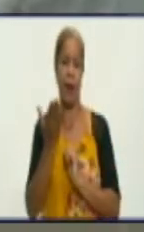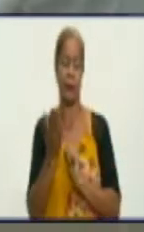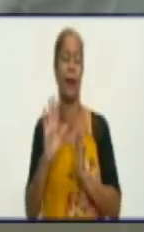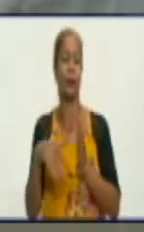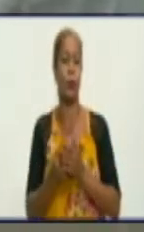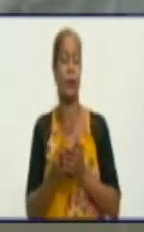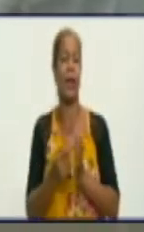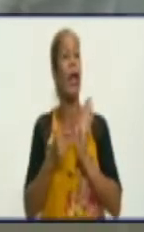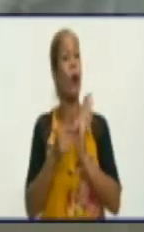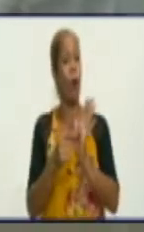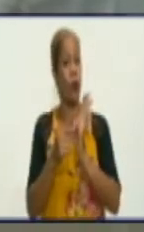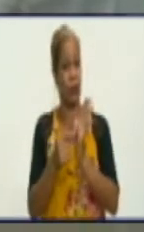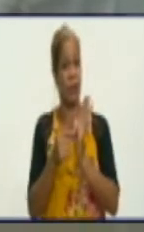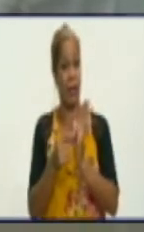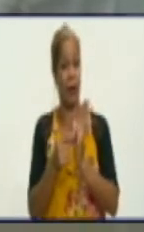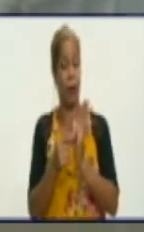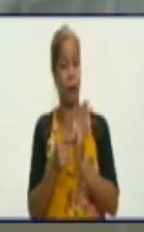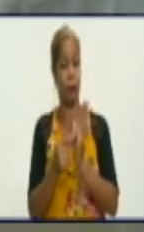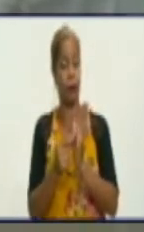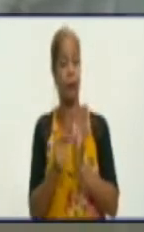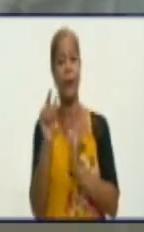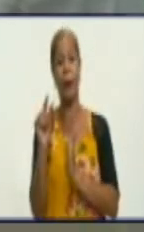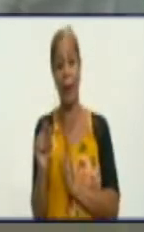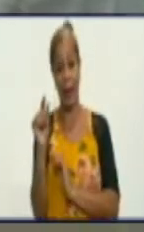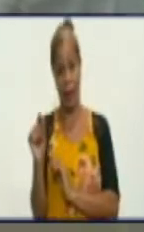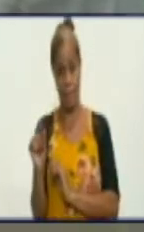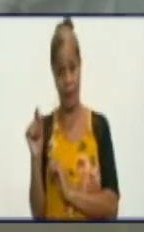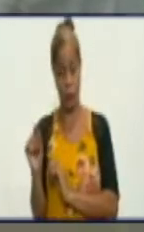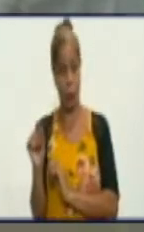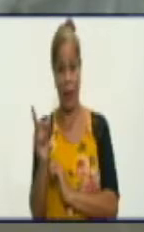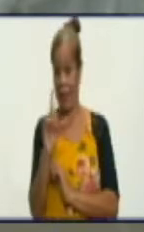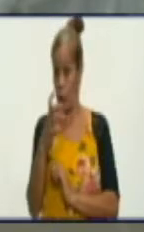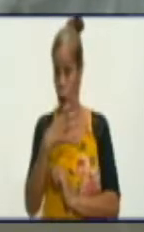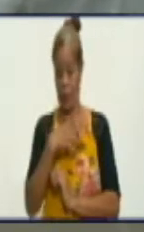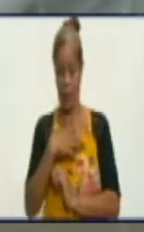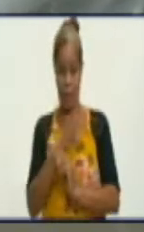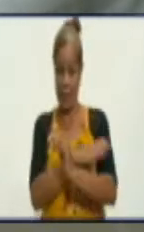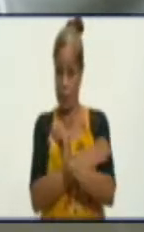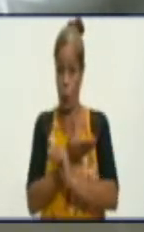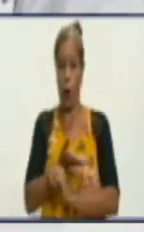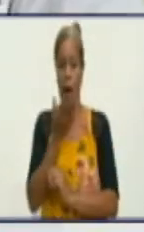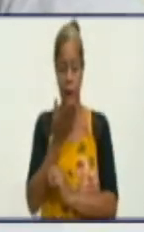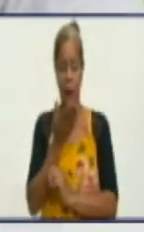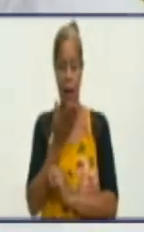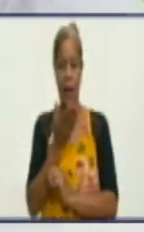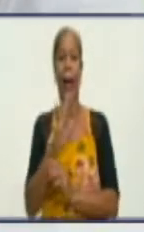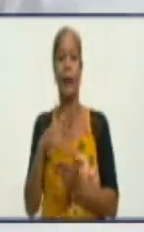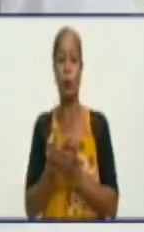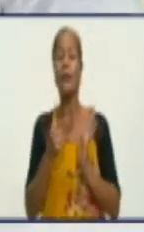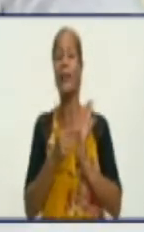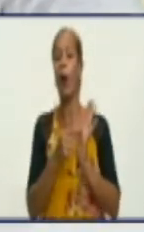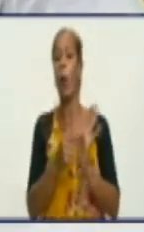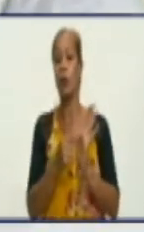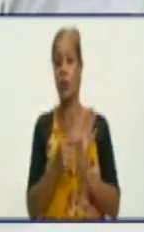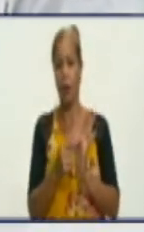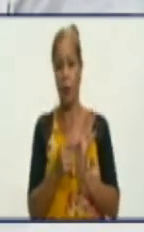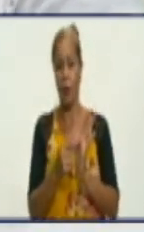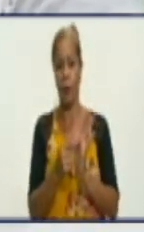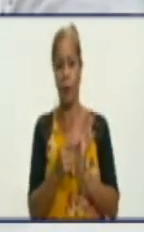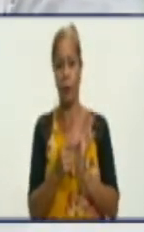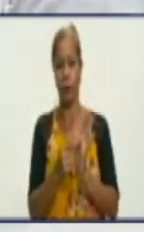doctor, ya por sí. último, para las personas que no son hipertensas y que no lleguen a ser hipertensas, ¿qué hacer? Las personas que no son hipertensas, para que no lleguen a ser